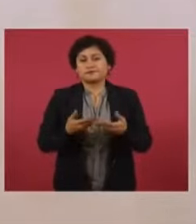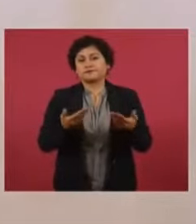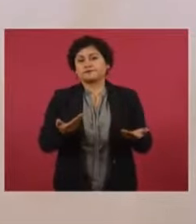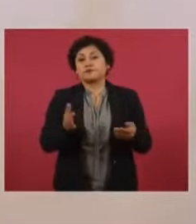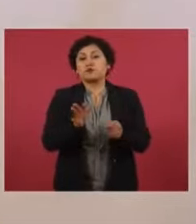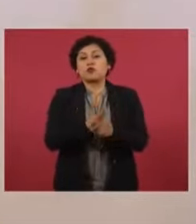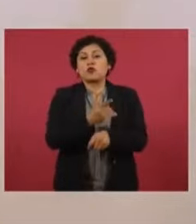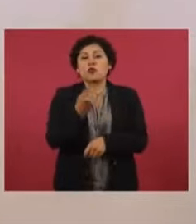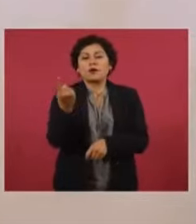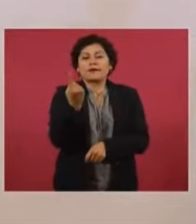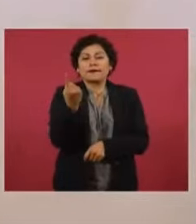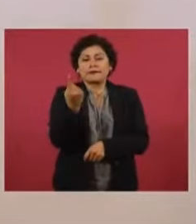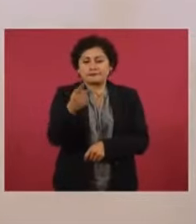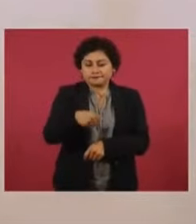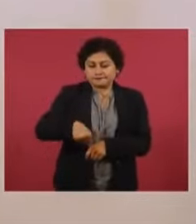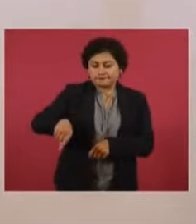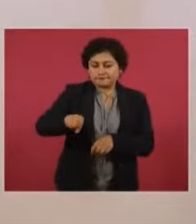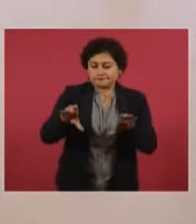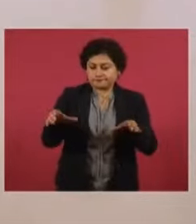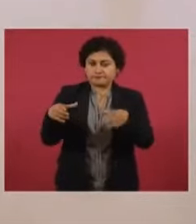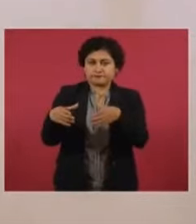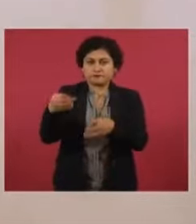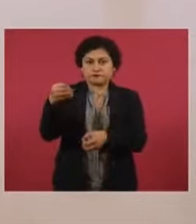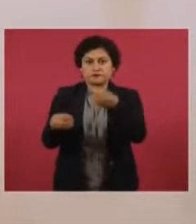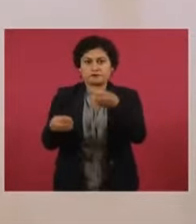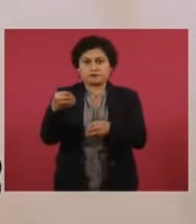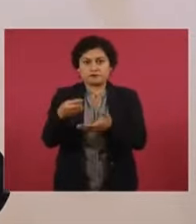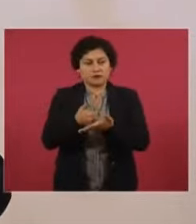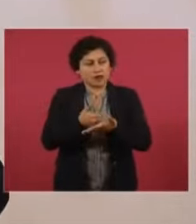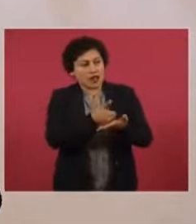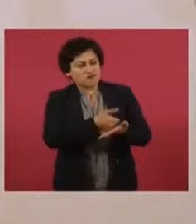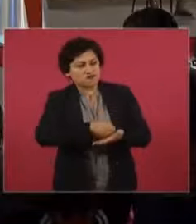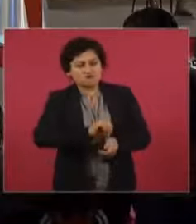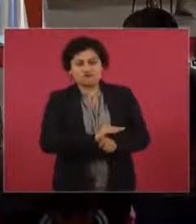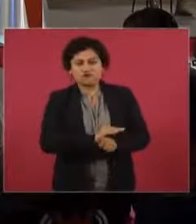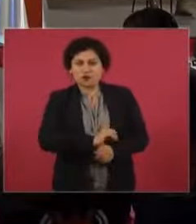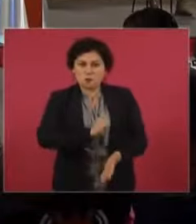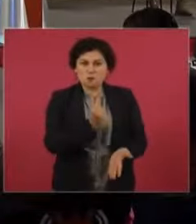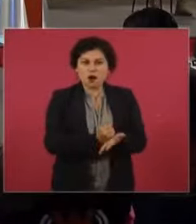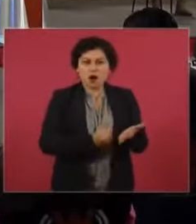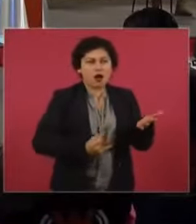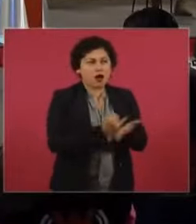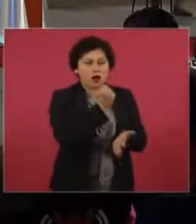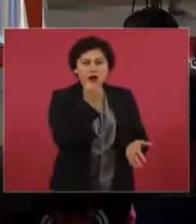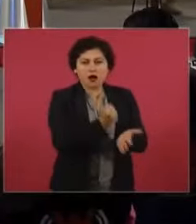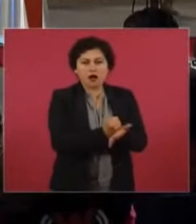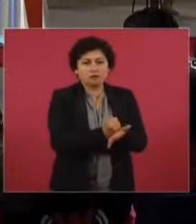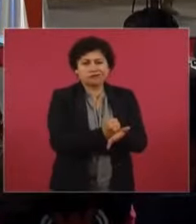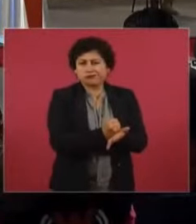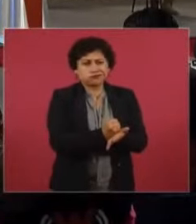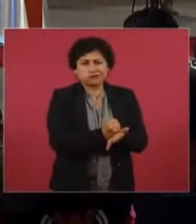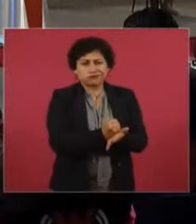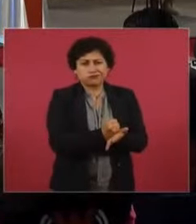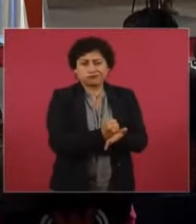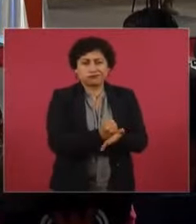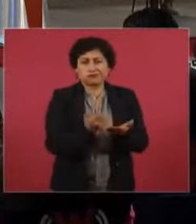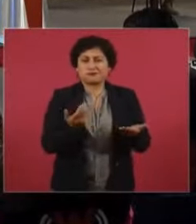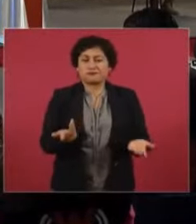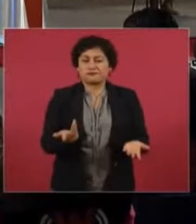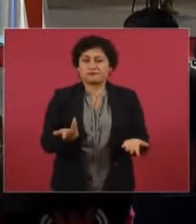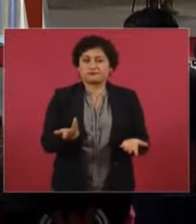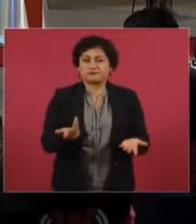de seguridad. Ahí se tiene que gastar y gastar bien, específicamente si se trata de la conserva de datos personales de gente que